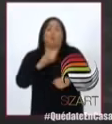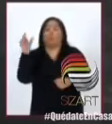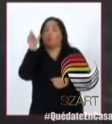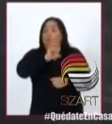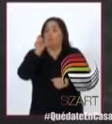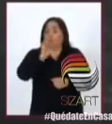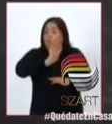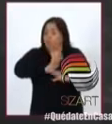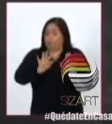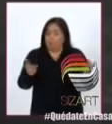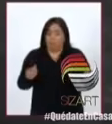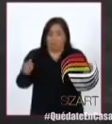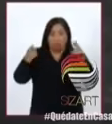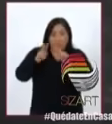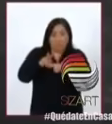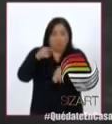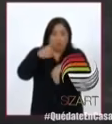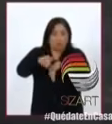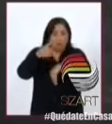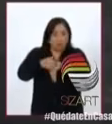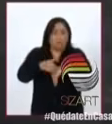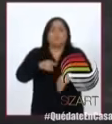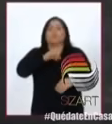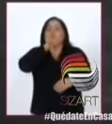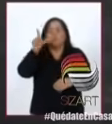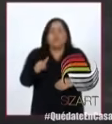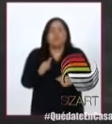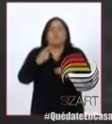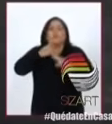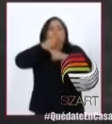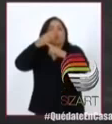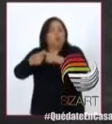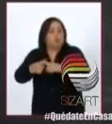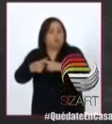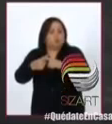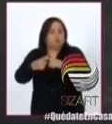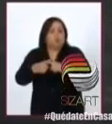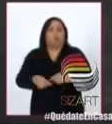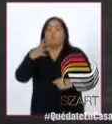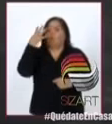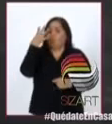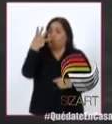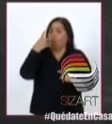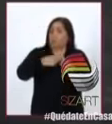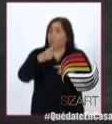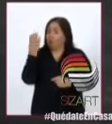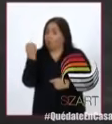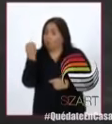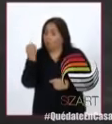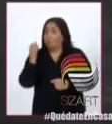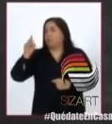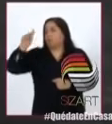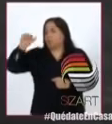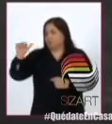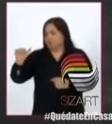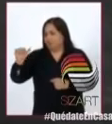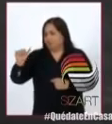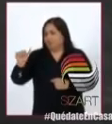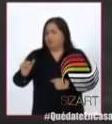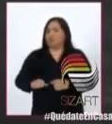invertidos el denominador y el numerador, procedemos a multiplicar 4 por 9, 36,